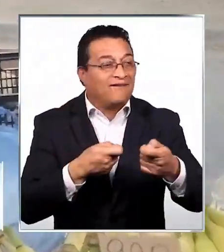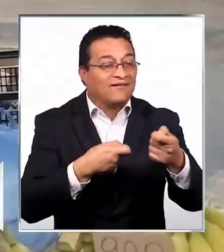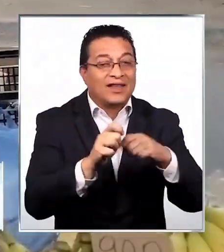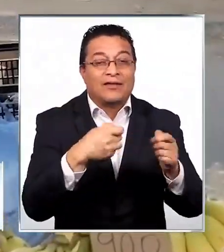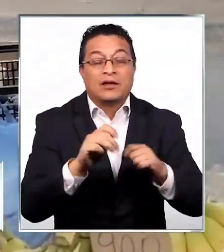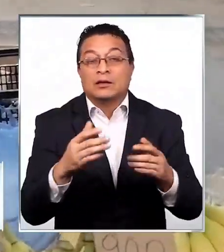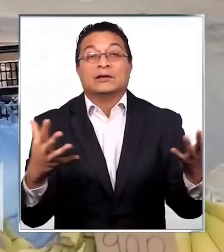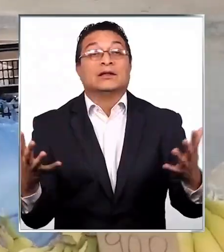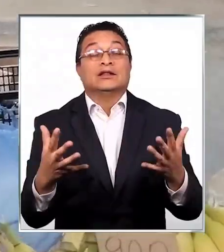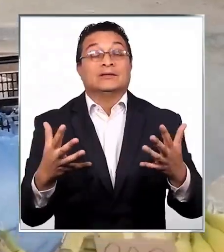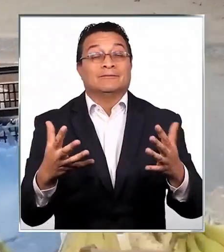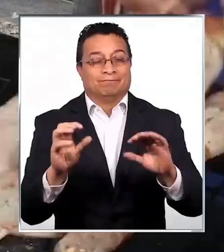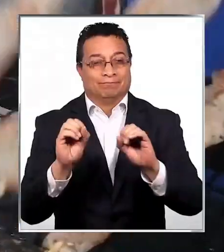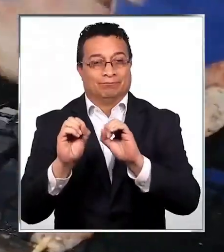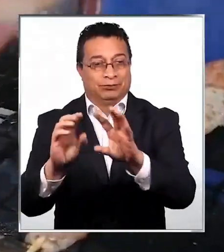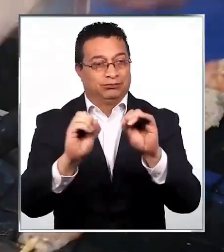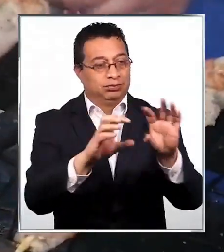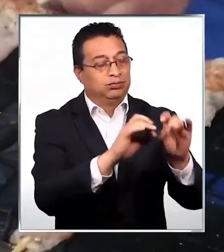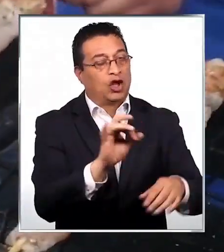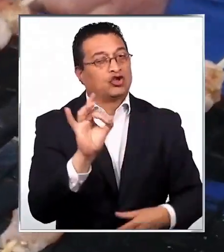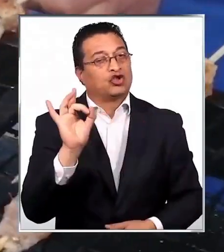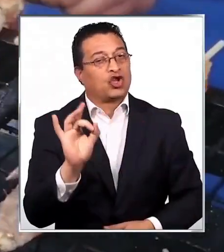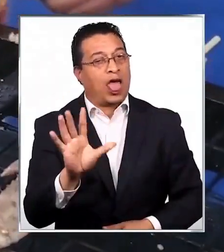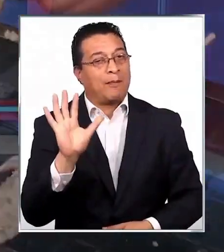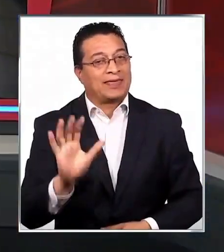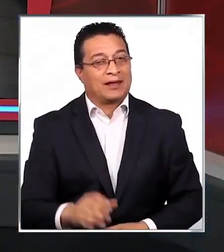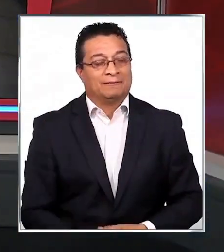bajo la modalidad de delivery